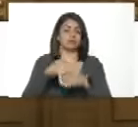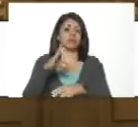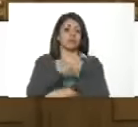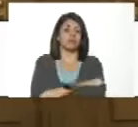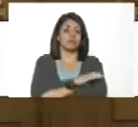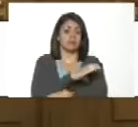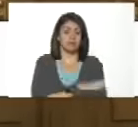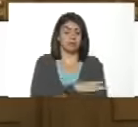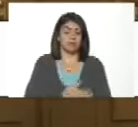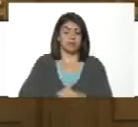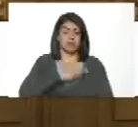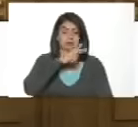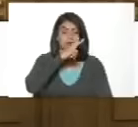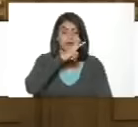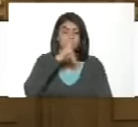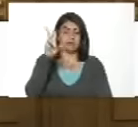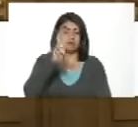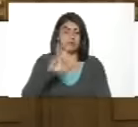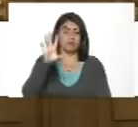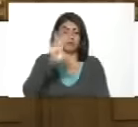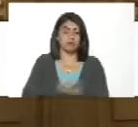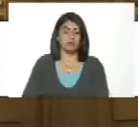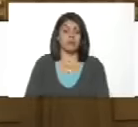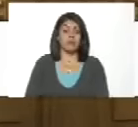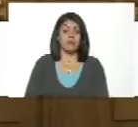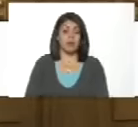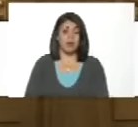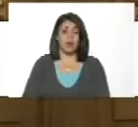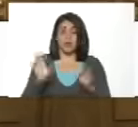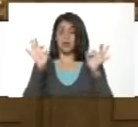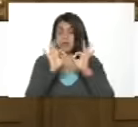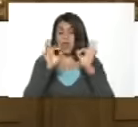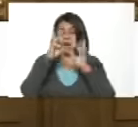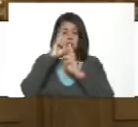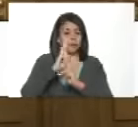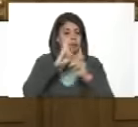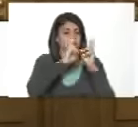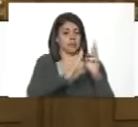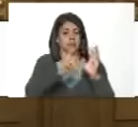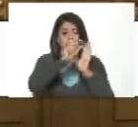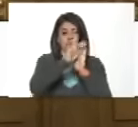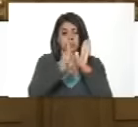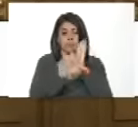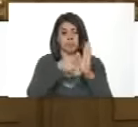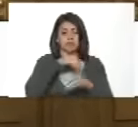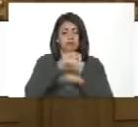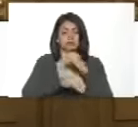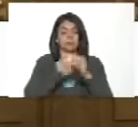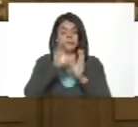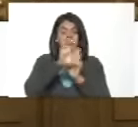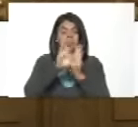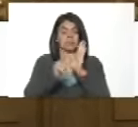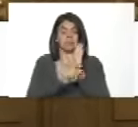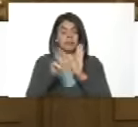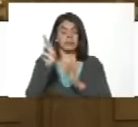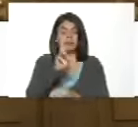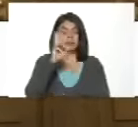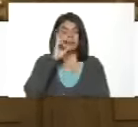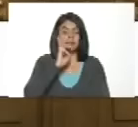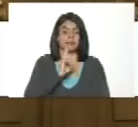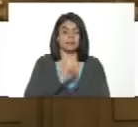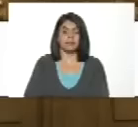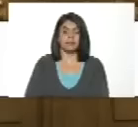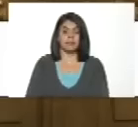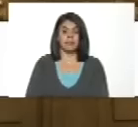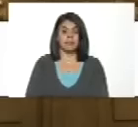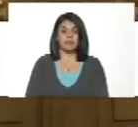derecha fascista terrorista venezolana, que para nada respetan los principios consagrados en la Constitución de la República Bolivariana